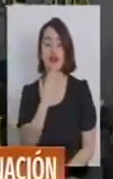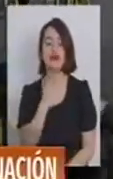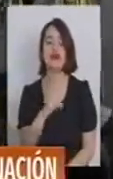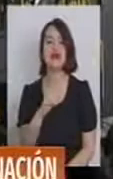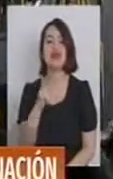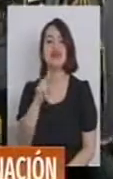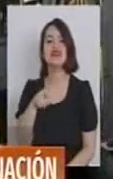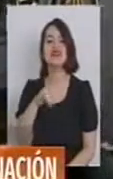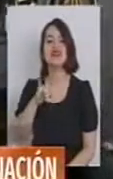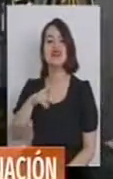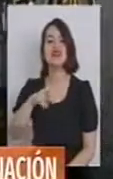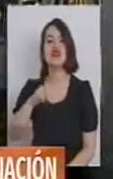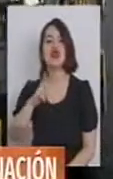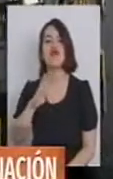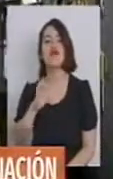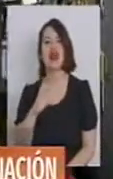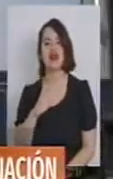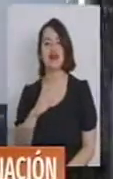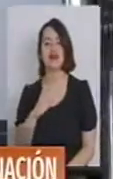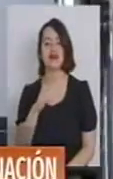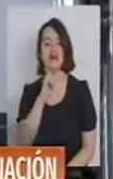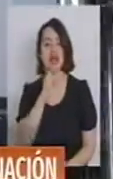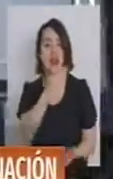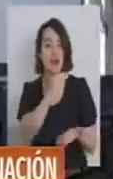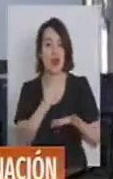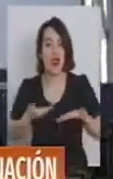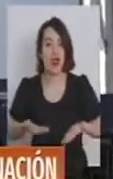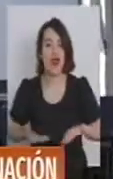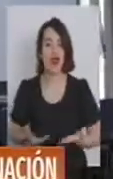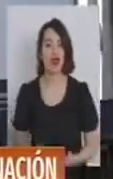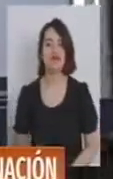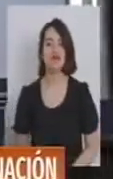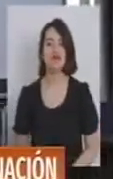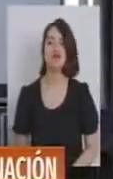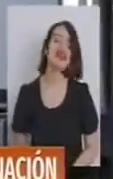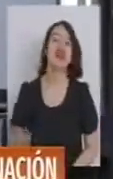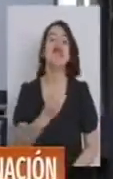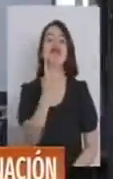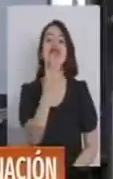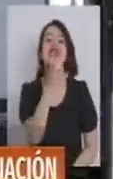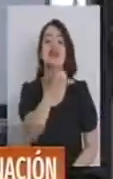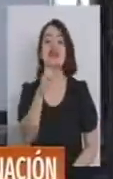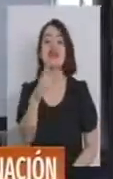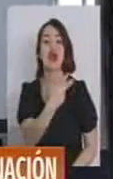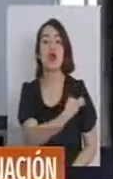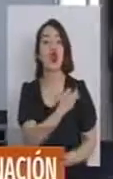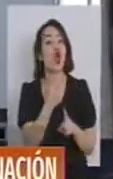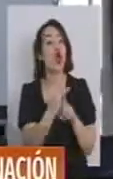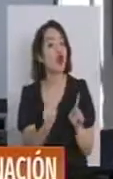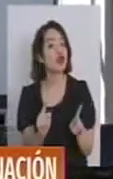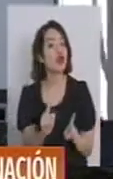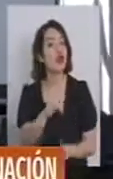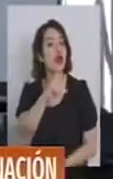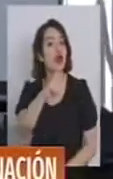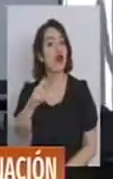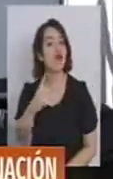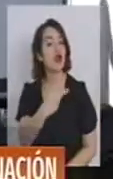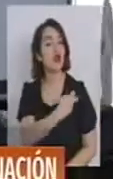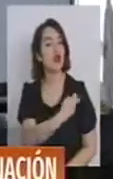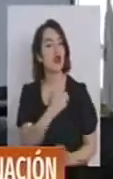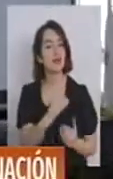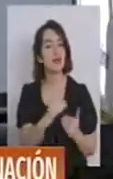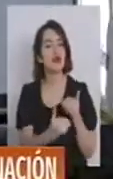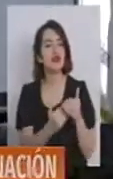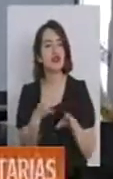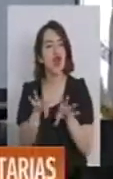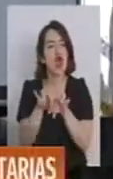a nuestras espaldas. Es con estas 3 vacunas, más otras que están en camino, en pleno proceso